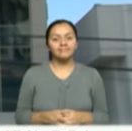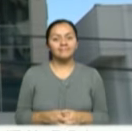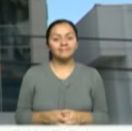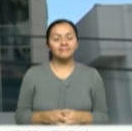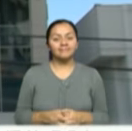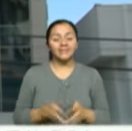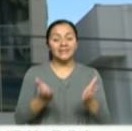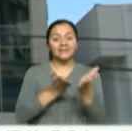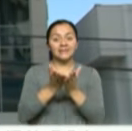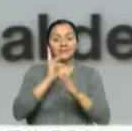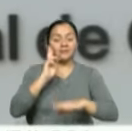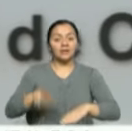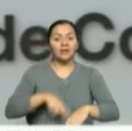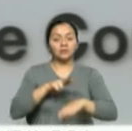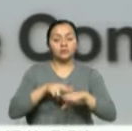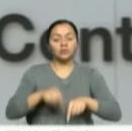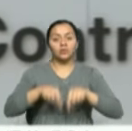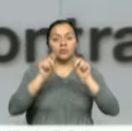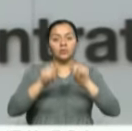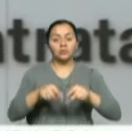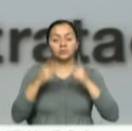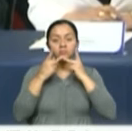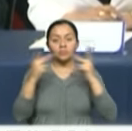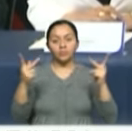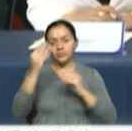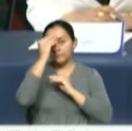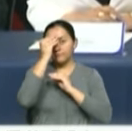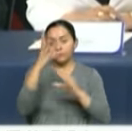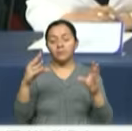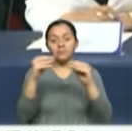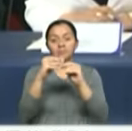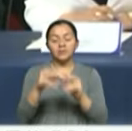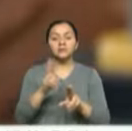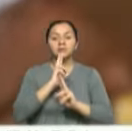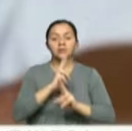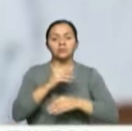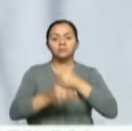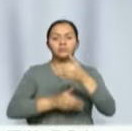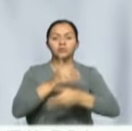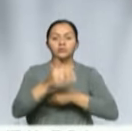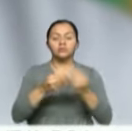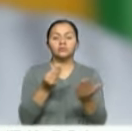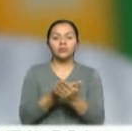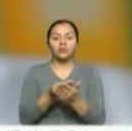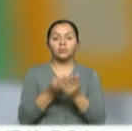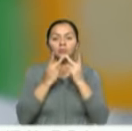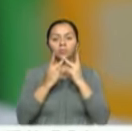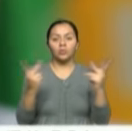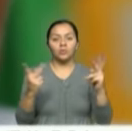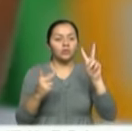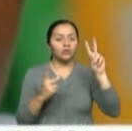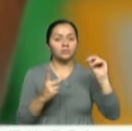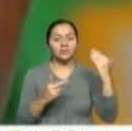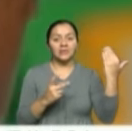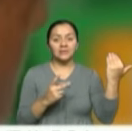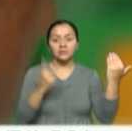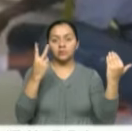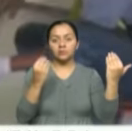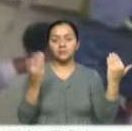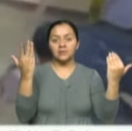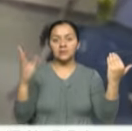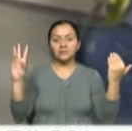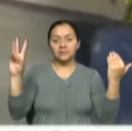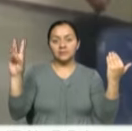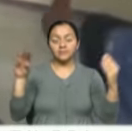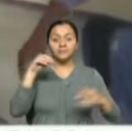El Servicio Nacional de Contratación Pública informó los resultados del proceso de compra pública entre el 2015-2016.